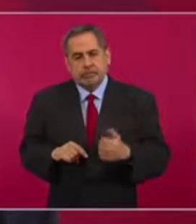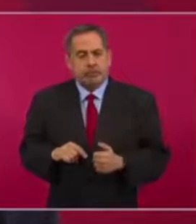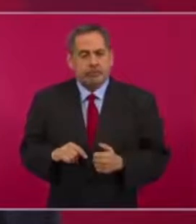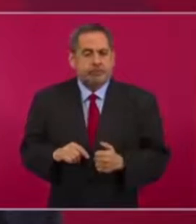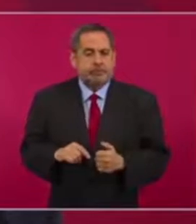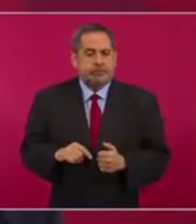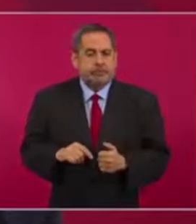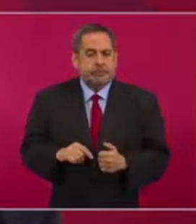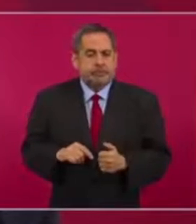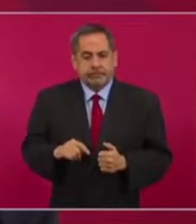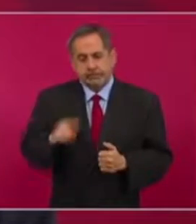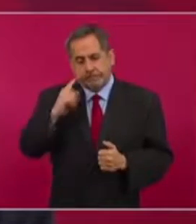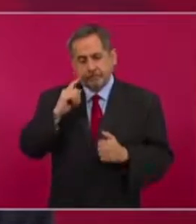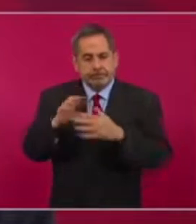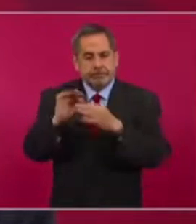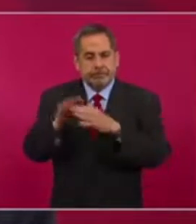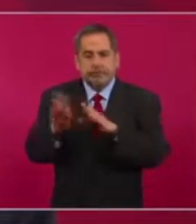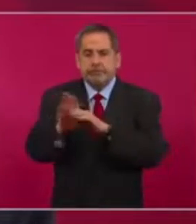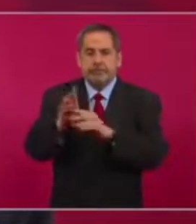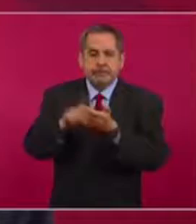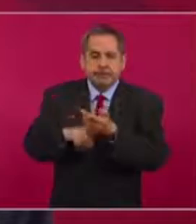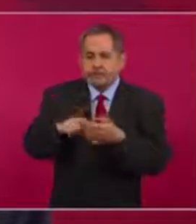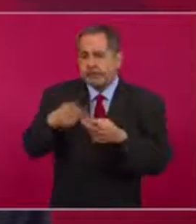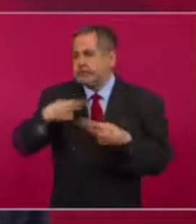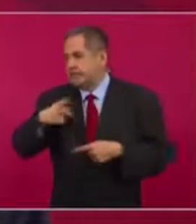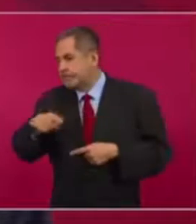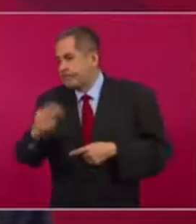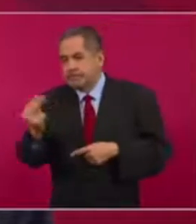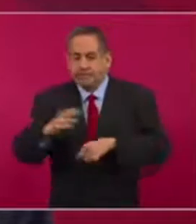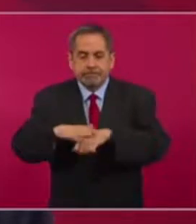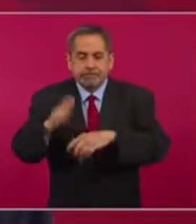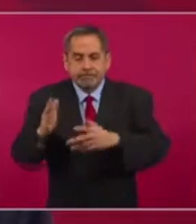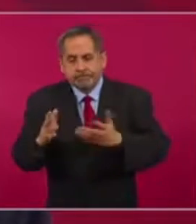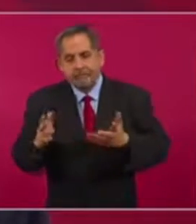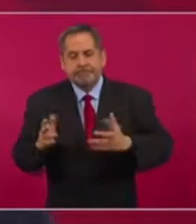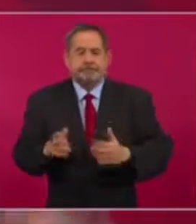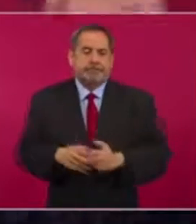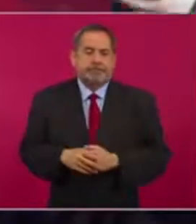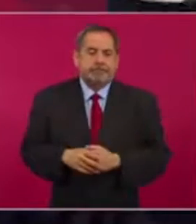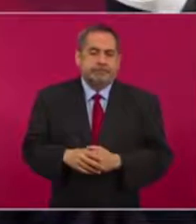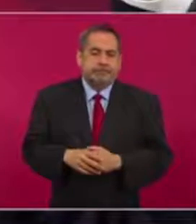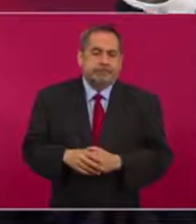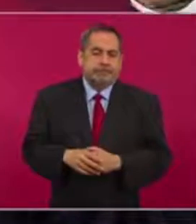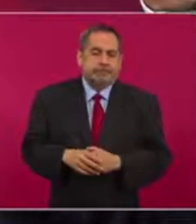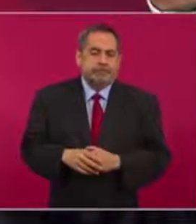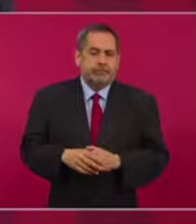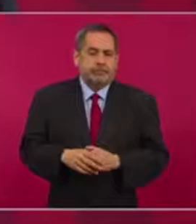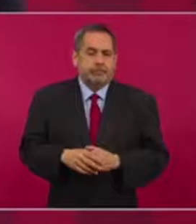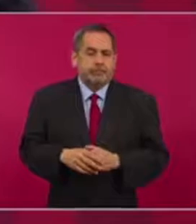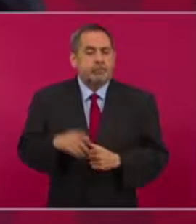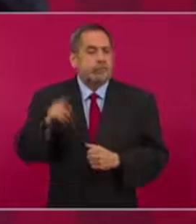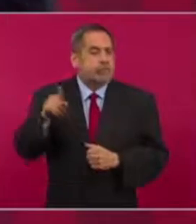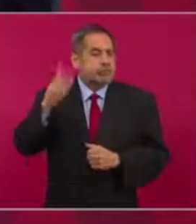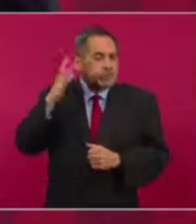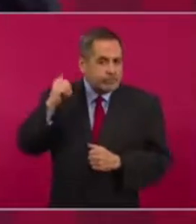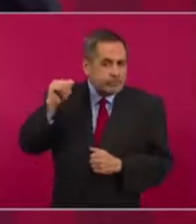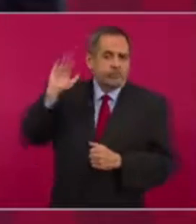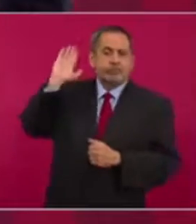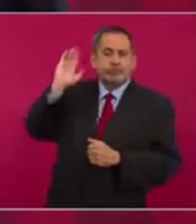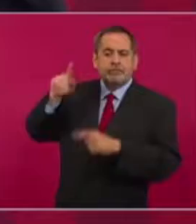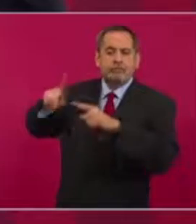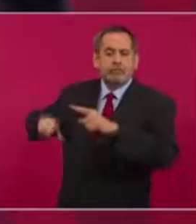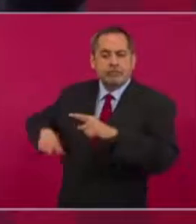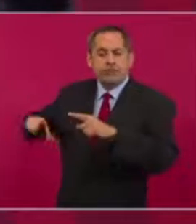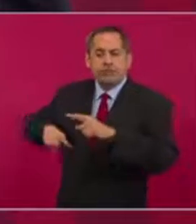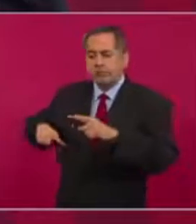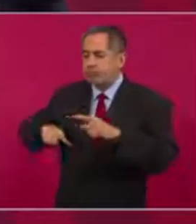para atender a la gente más necesitada. El gobierno era un comité al